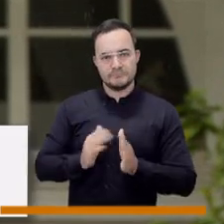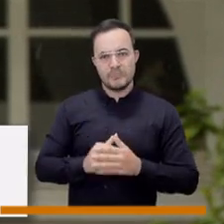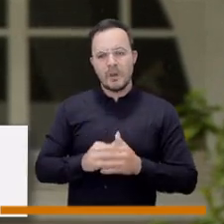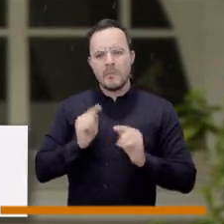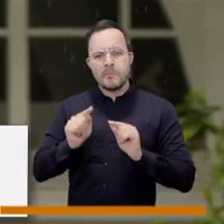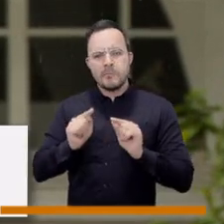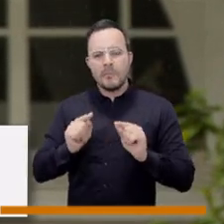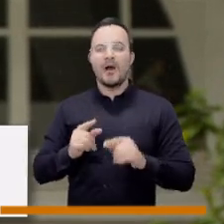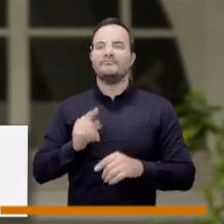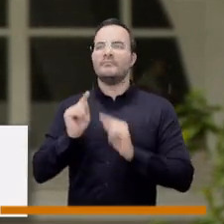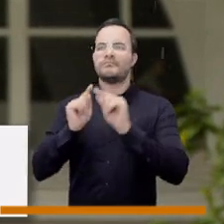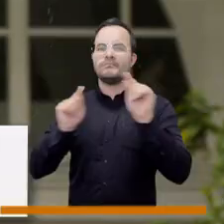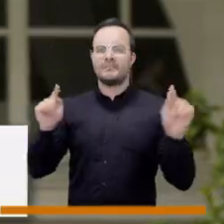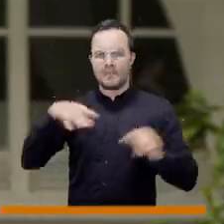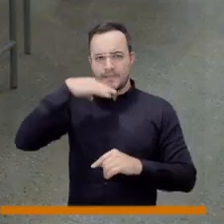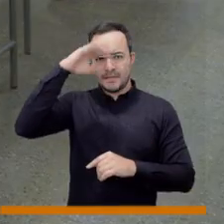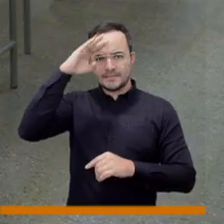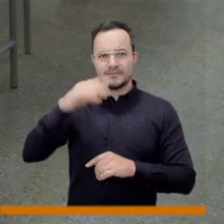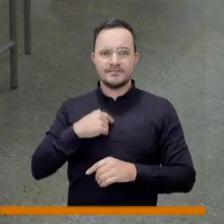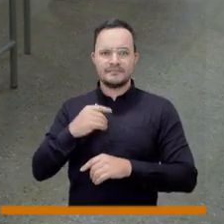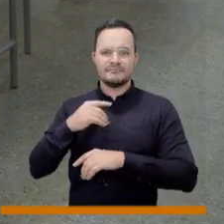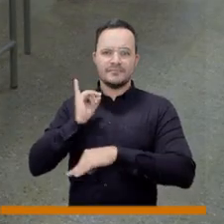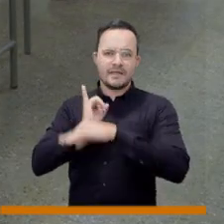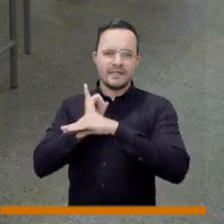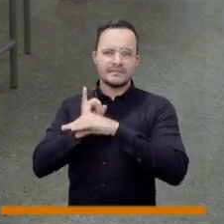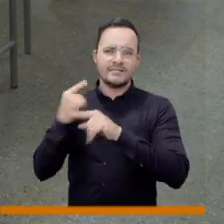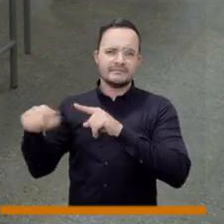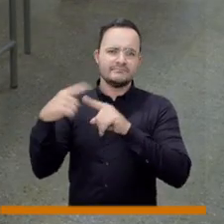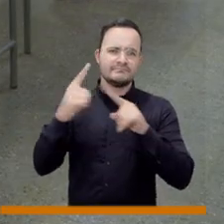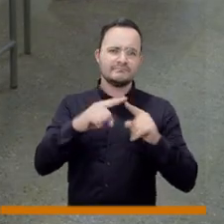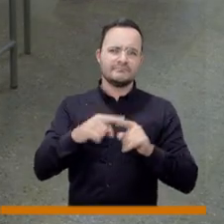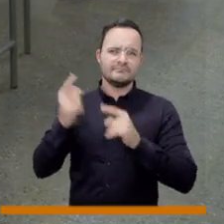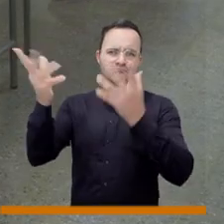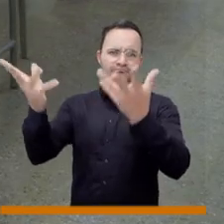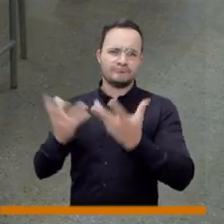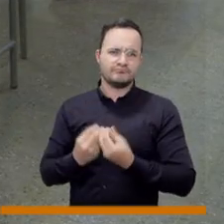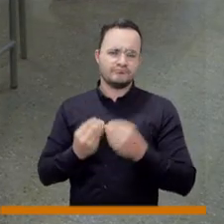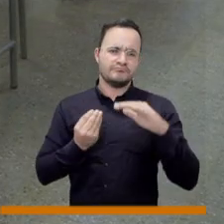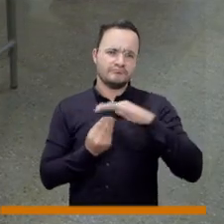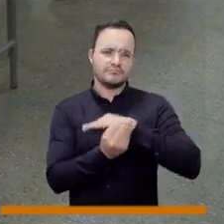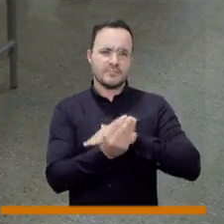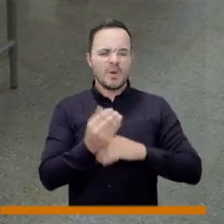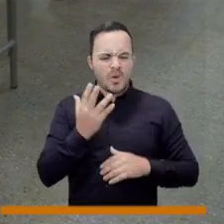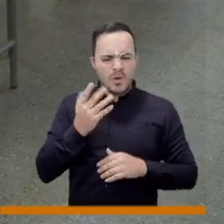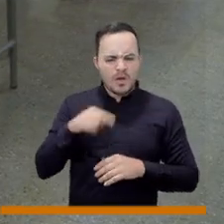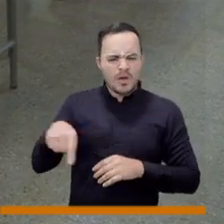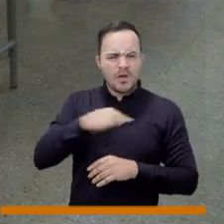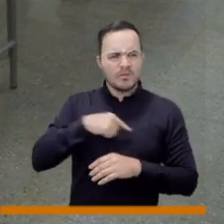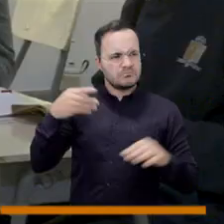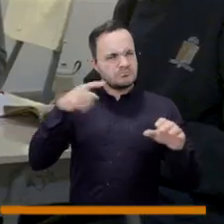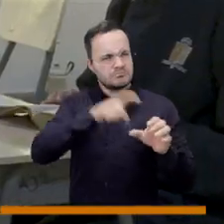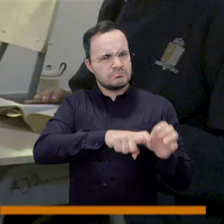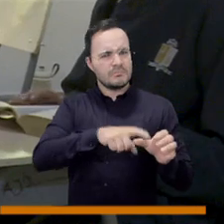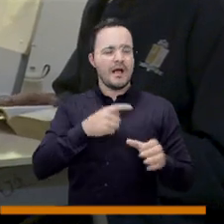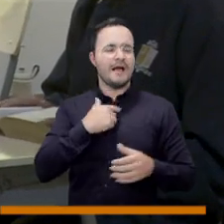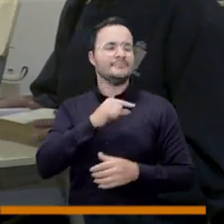de diferentes parroquias de Medellín, que en algún momento de su vida han manifestado un deseo por ser